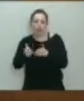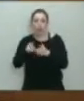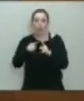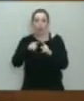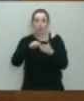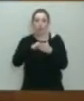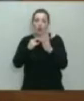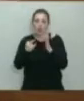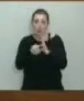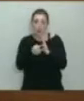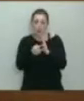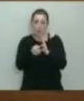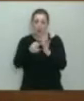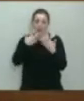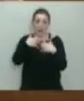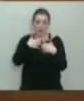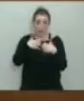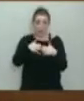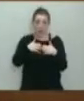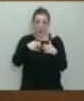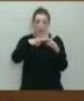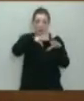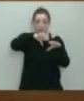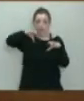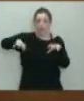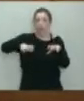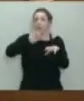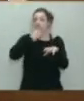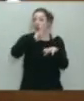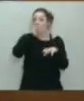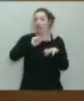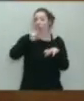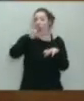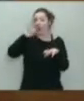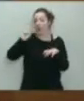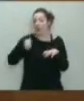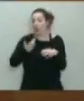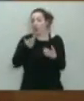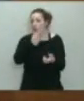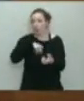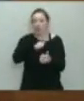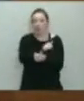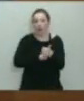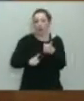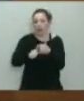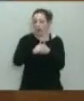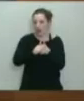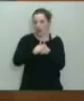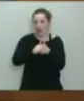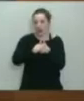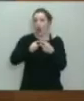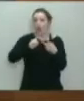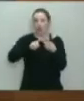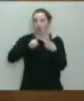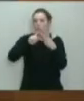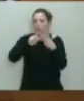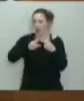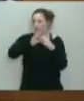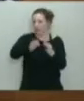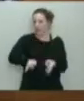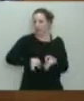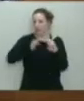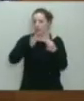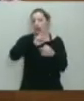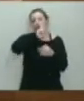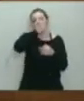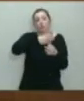del área central de Asturias, a los grandes polígonos industriales como la ZAL y Alpepa, nosotros vamos a priorizar siempre lo segundo. Otros quizás prioricen la